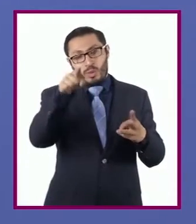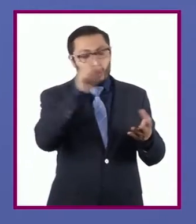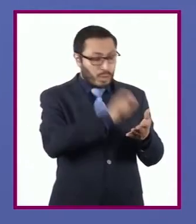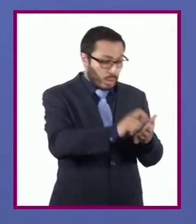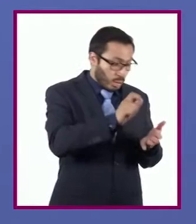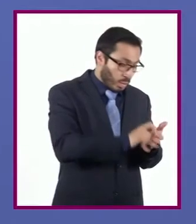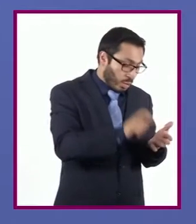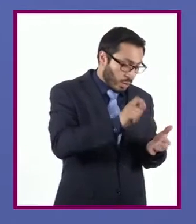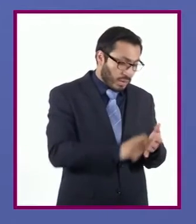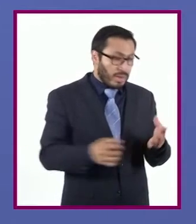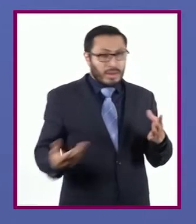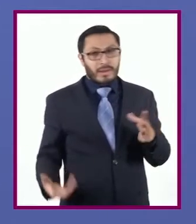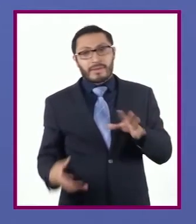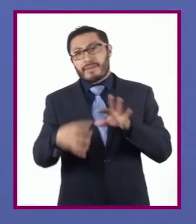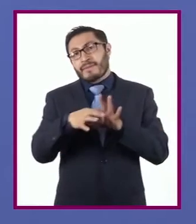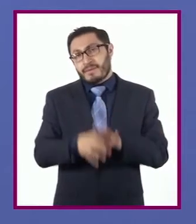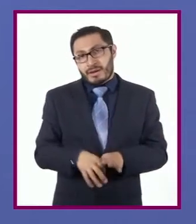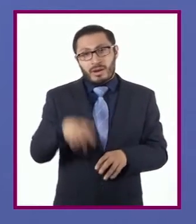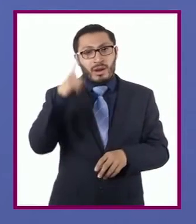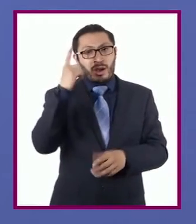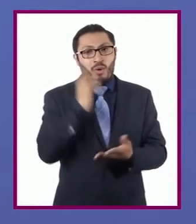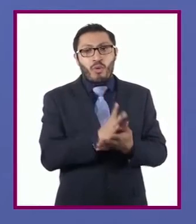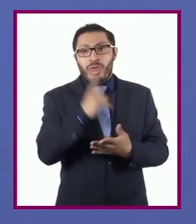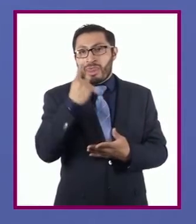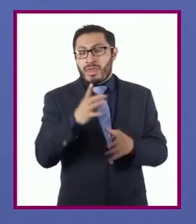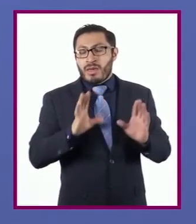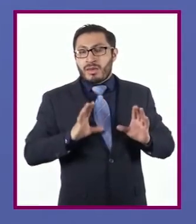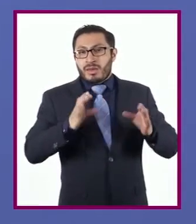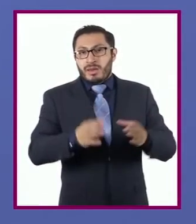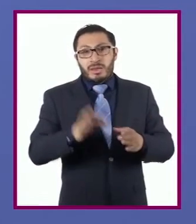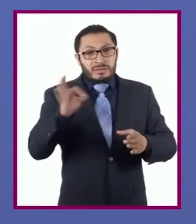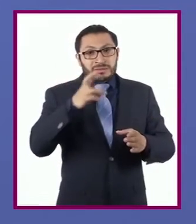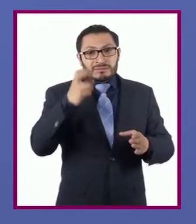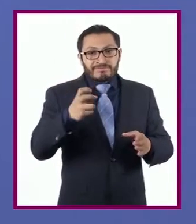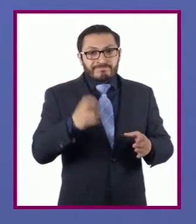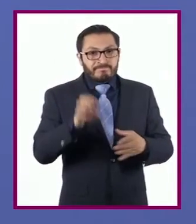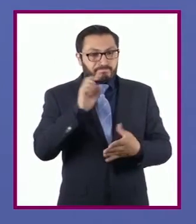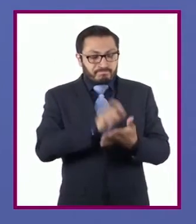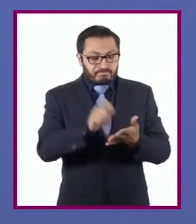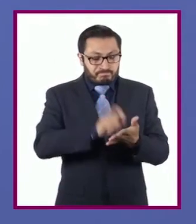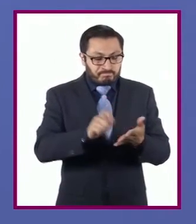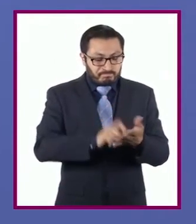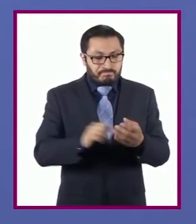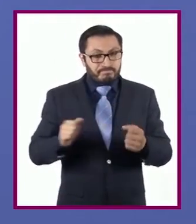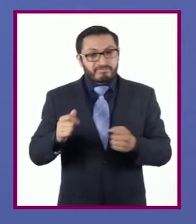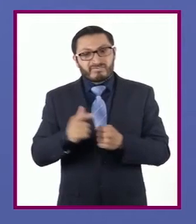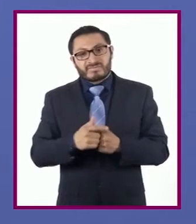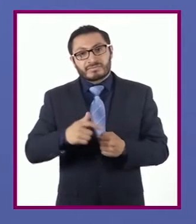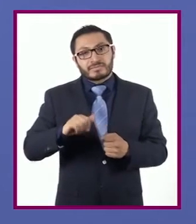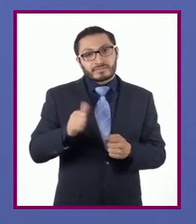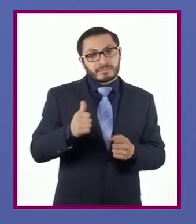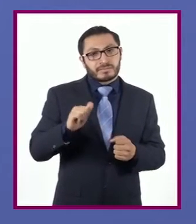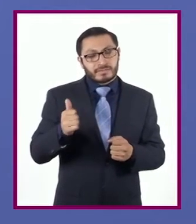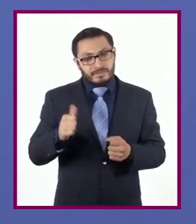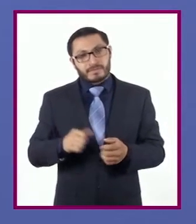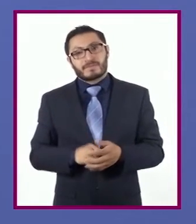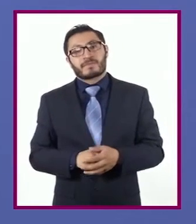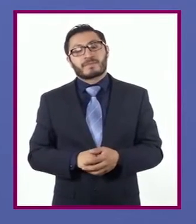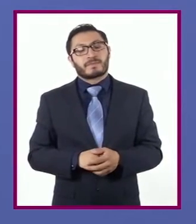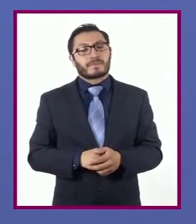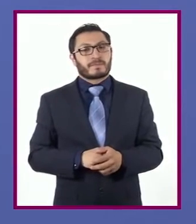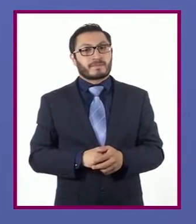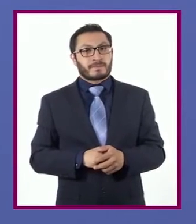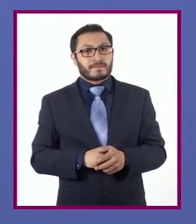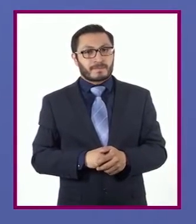anotado tengan que ver con un solo ámbito. Si fuera el caso, escriban una aspiración relacionada con los otros